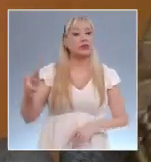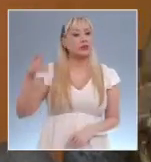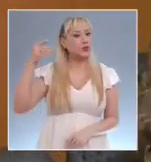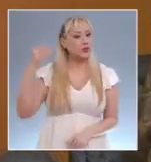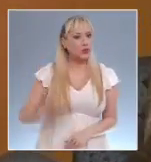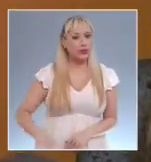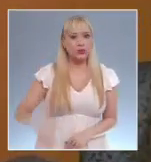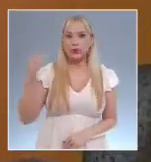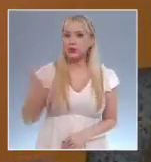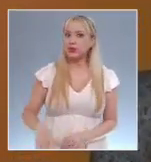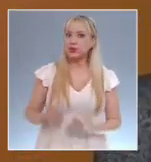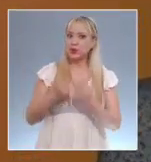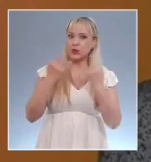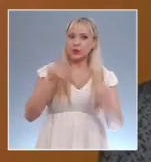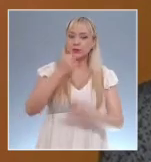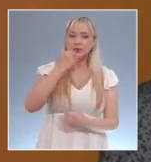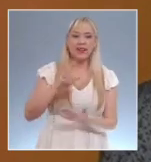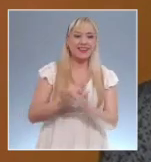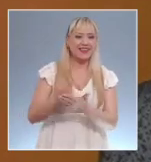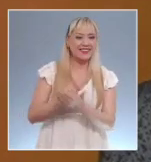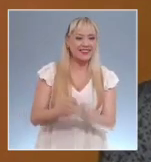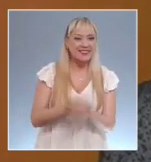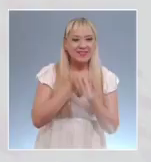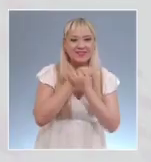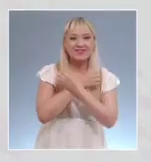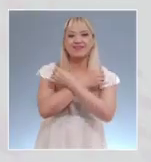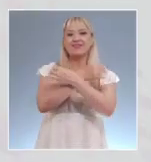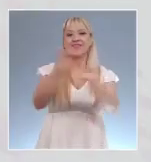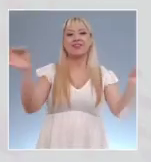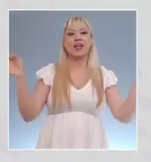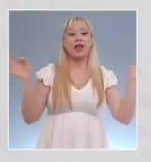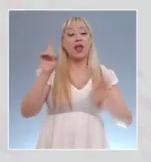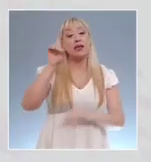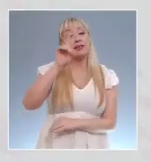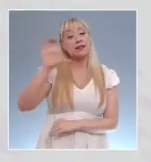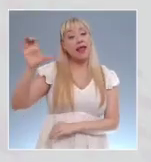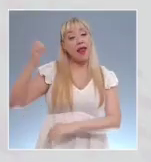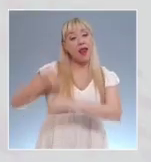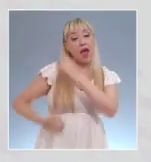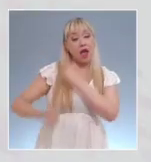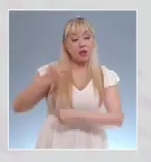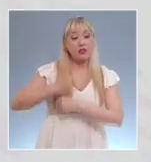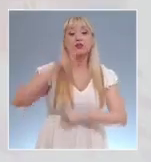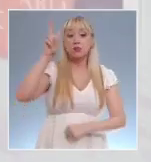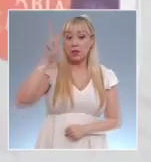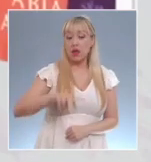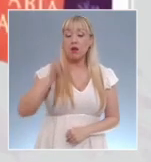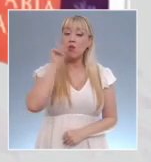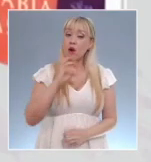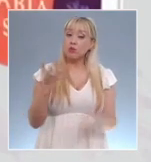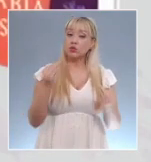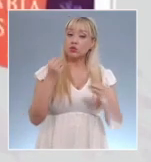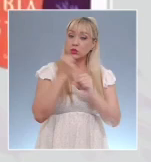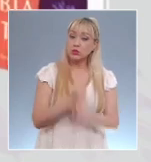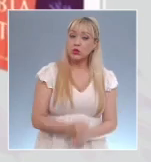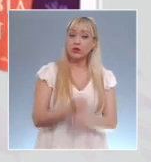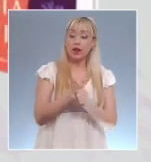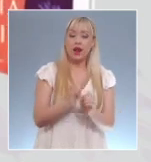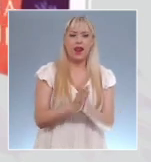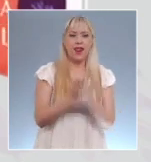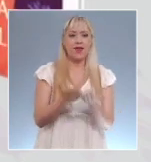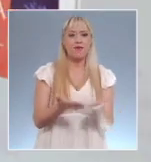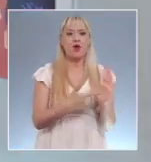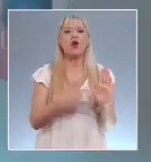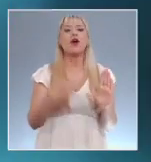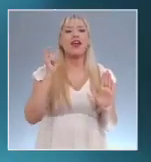hace más de 100 años durante la época revolucionaria. Durante la presentación del libro No me cerrarán los labios, una novela sobre